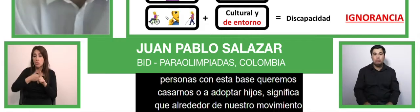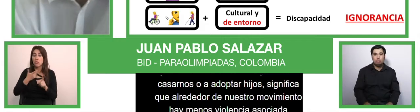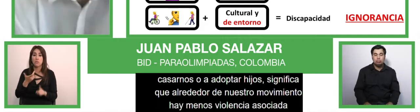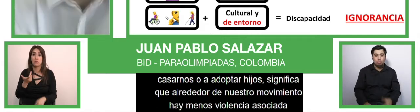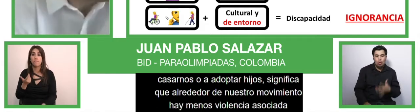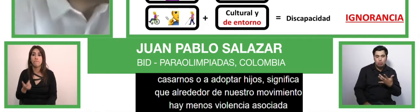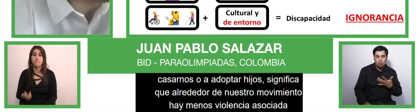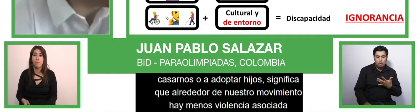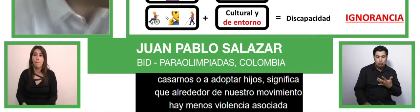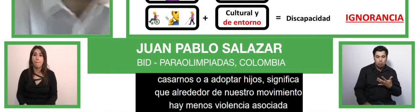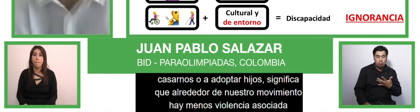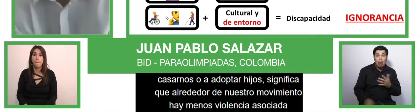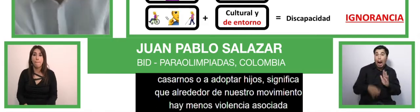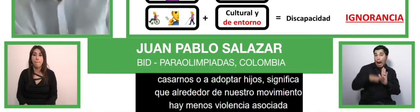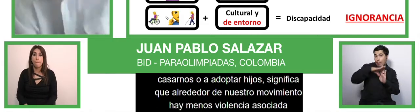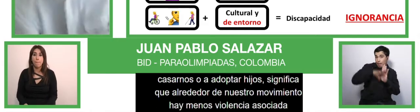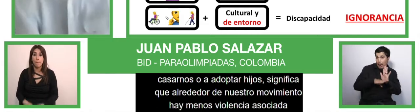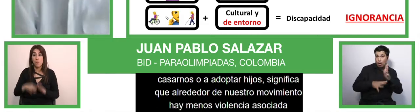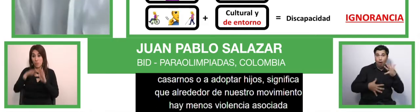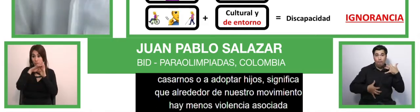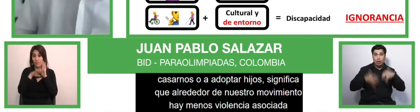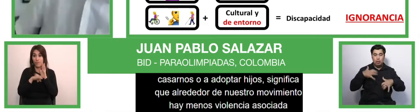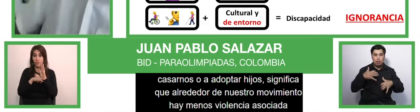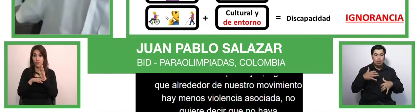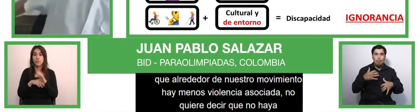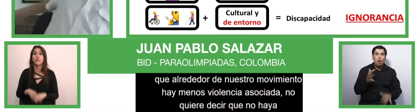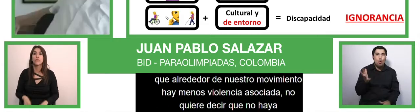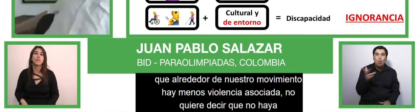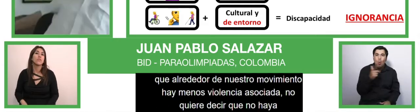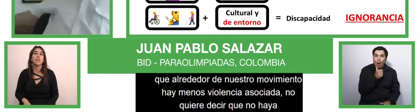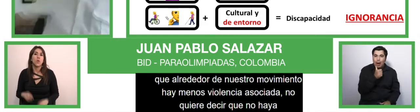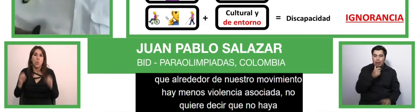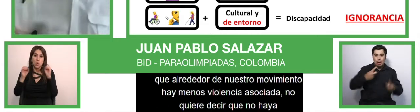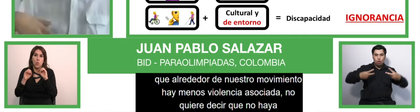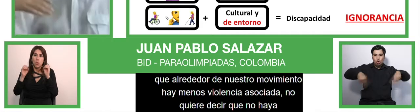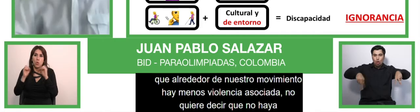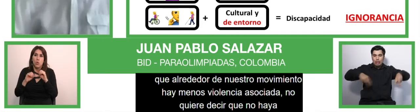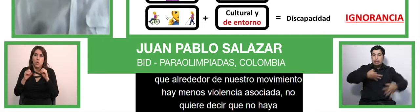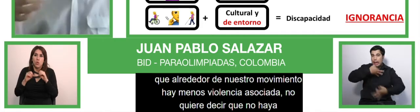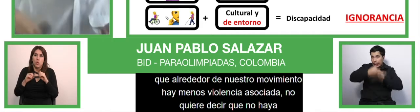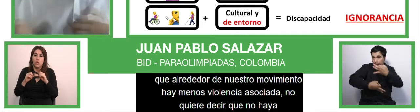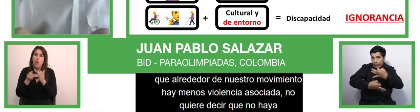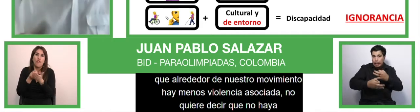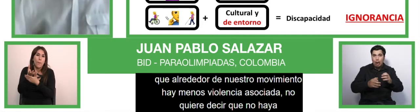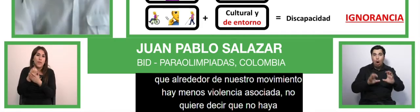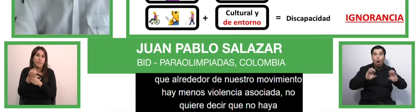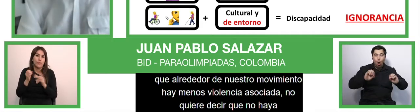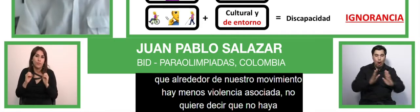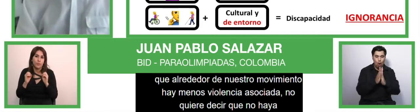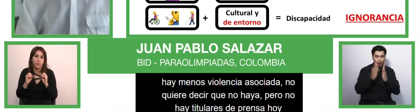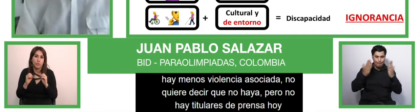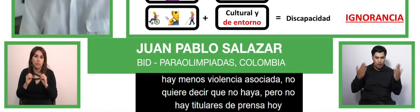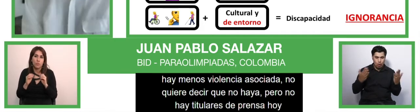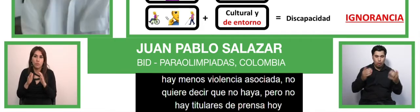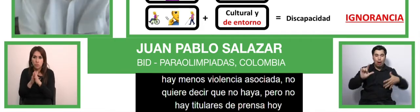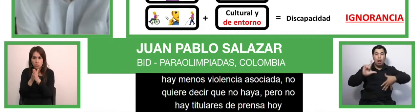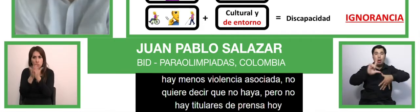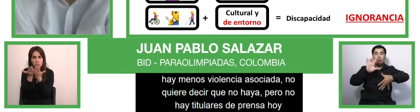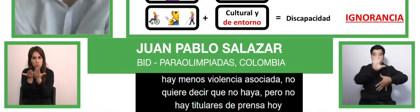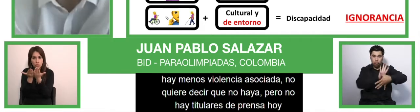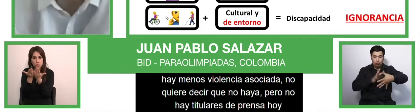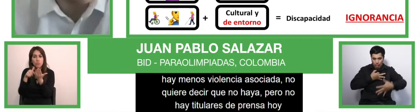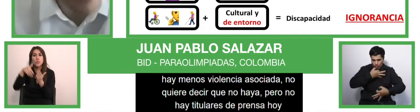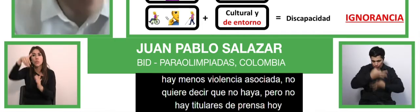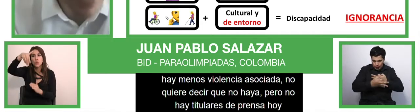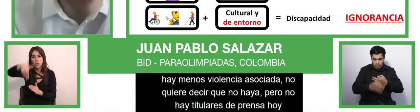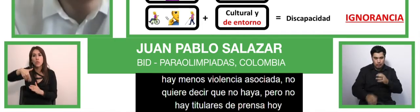pero digamos que no hay titulares de prensa hoy en los periódicos de Latinoamérica